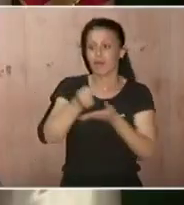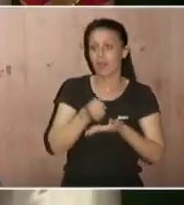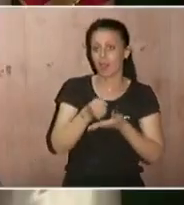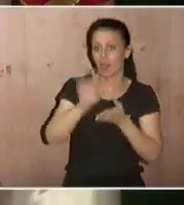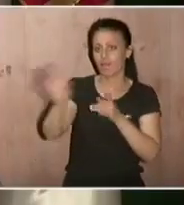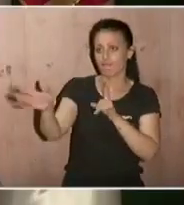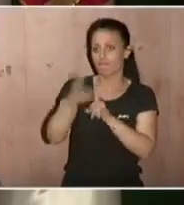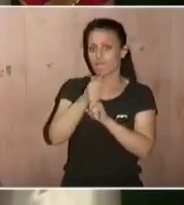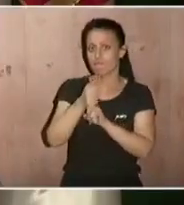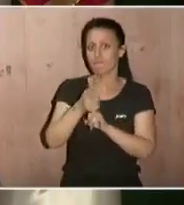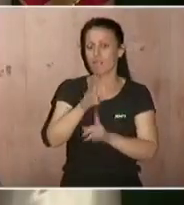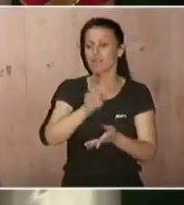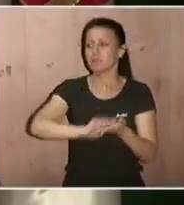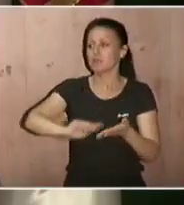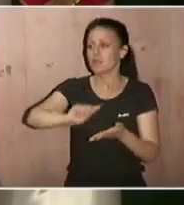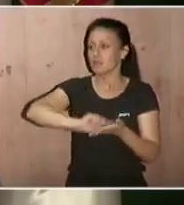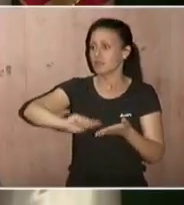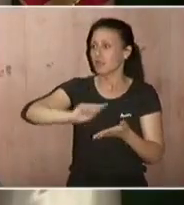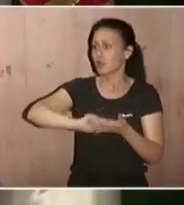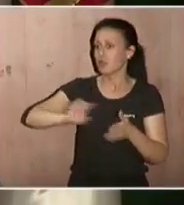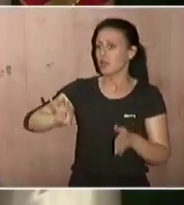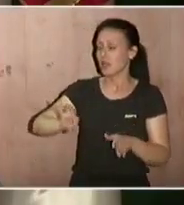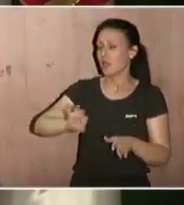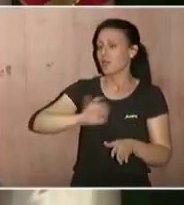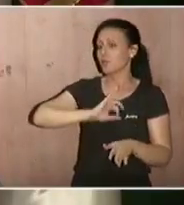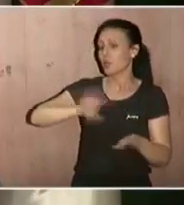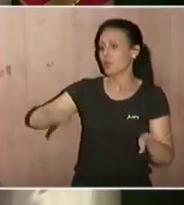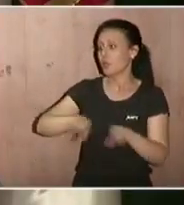de la Diputación Provincial, con el que me había hecho una cierta